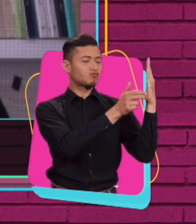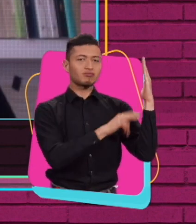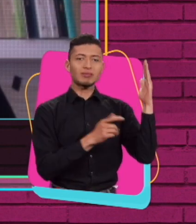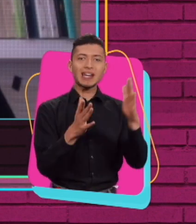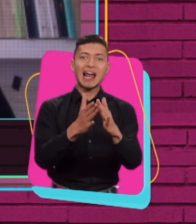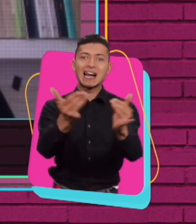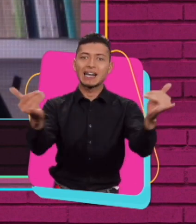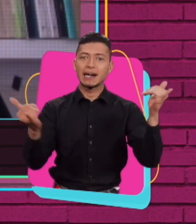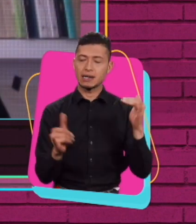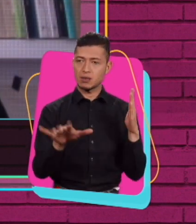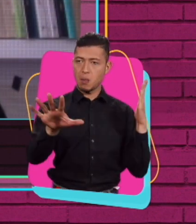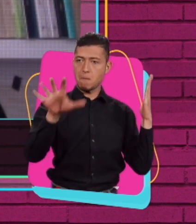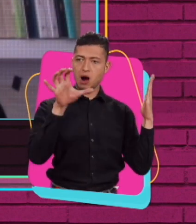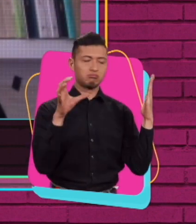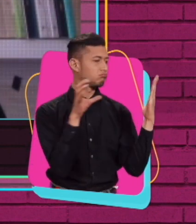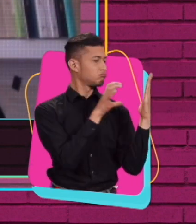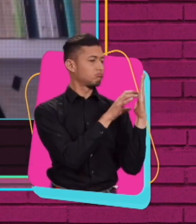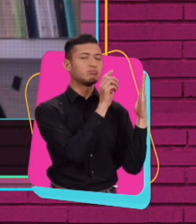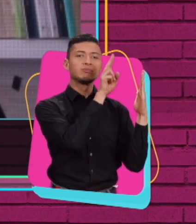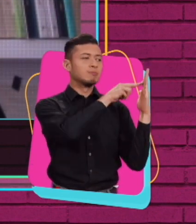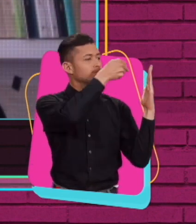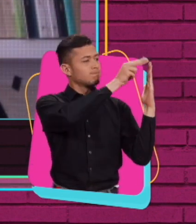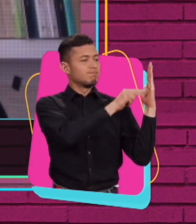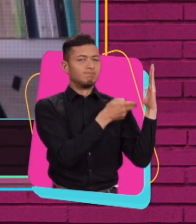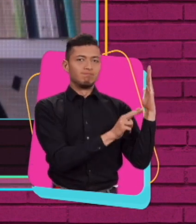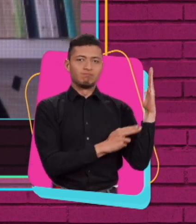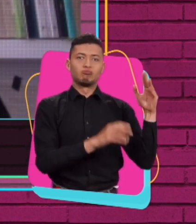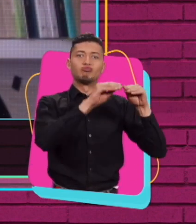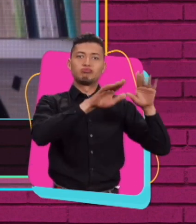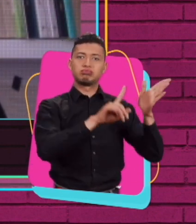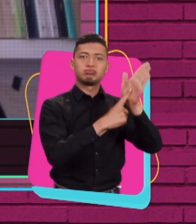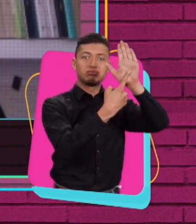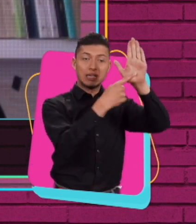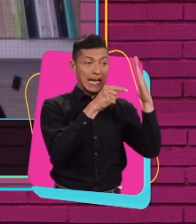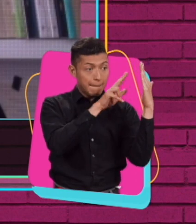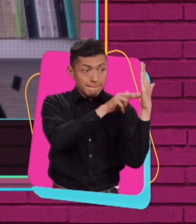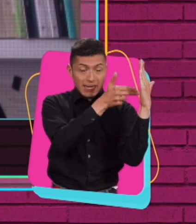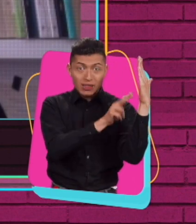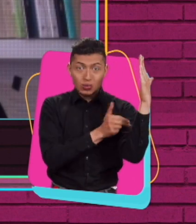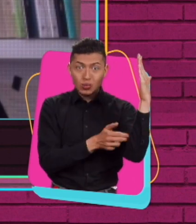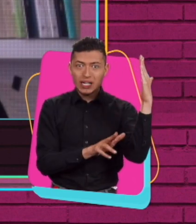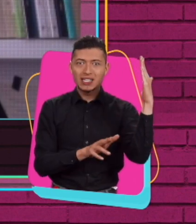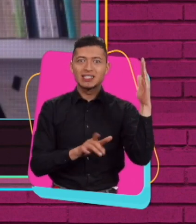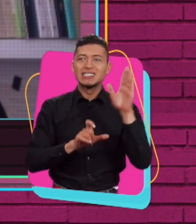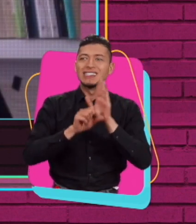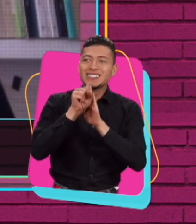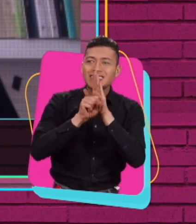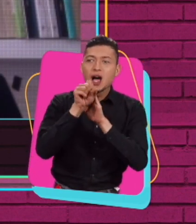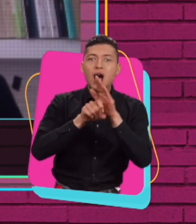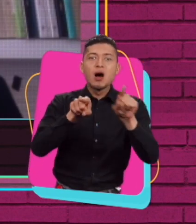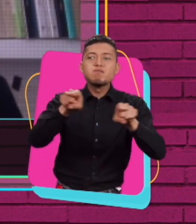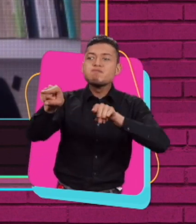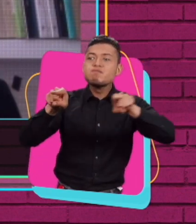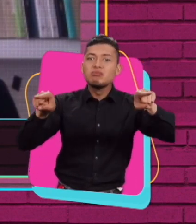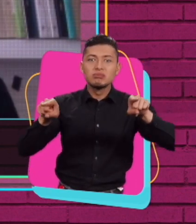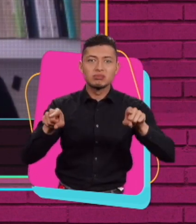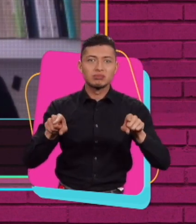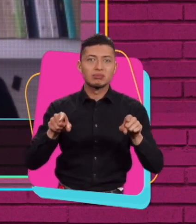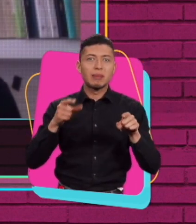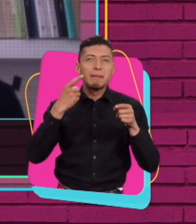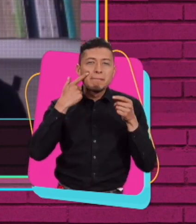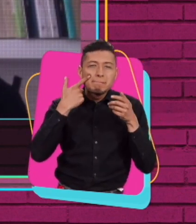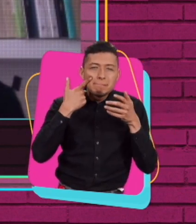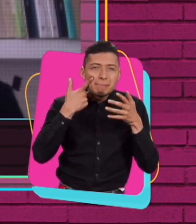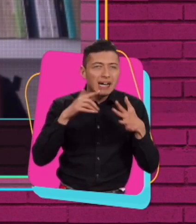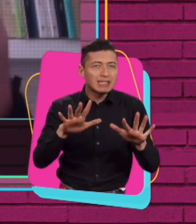eran los encargados de reproducir la realidad y digamos que la pintura representativa,